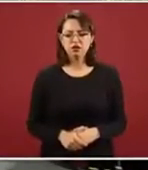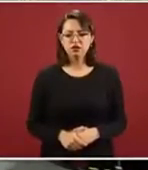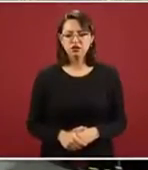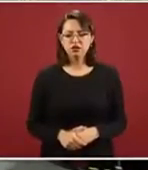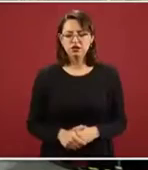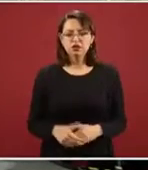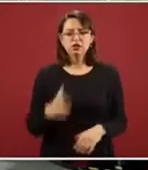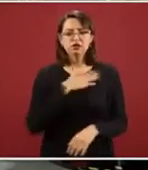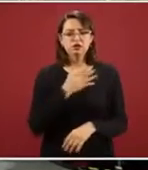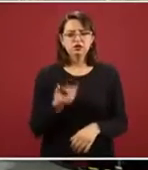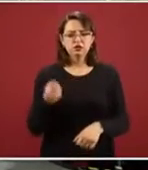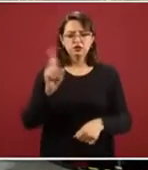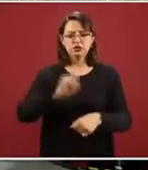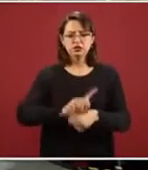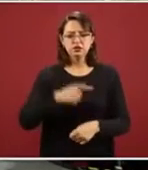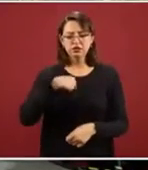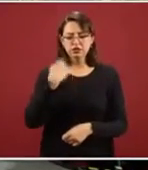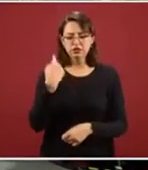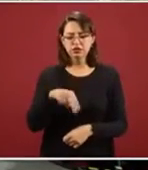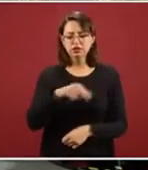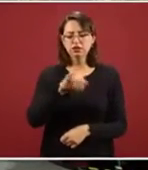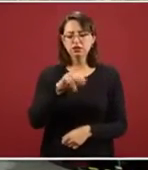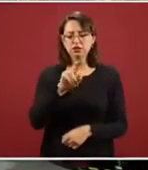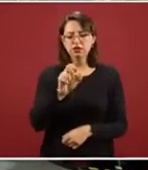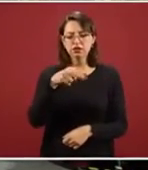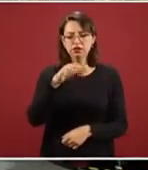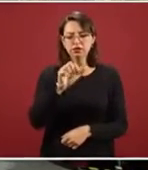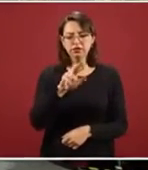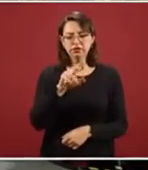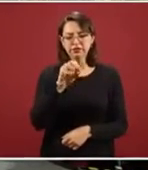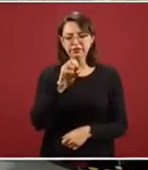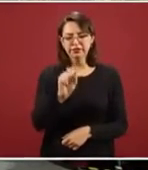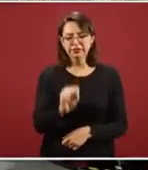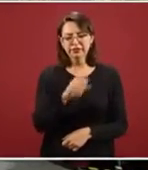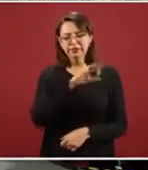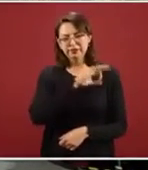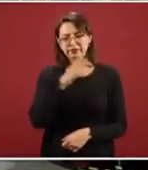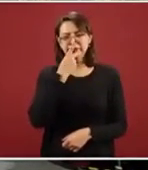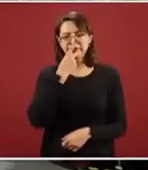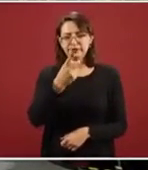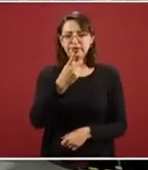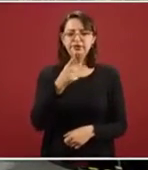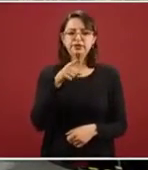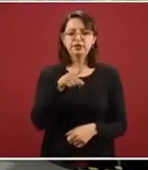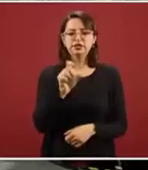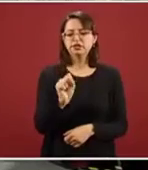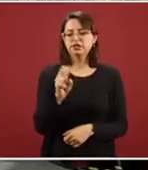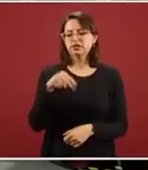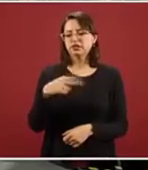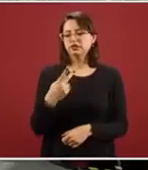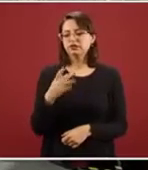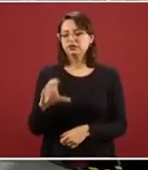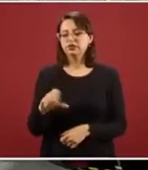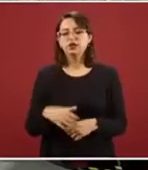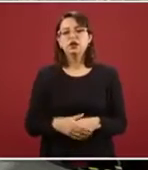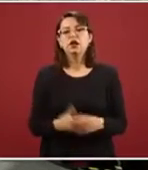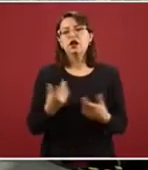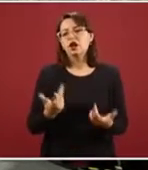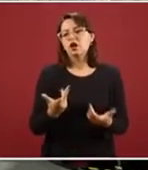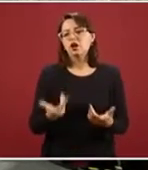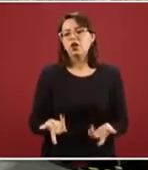Sí, buenos días. Juan Carlos Machorro, del portal Expoc. Si pudiera comentarnos en el Sistema Nacional de Protección Civil, ¿cuál